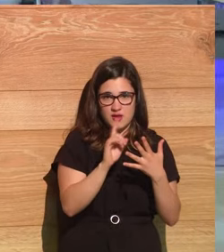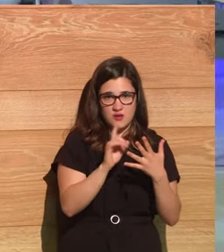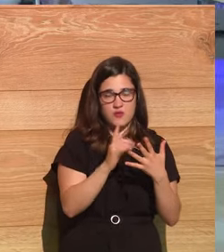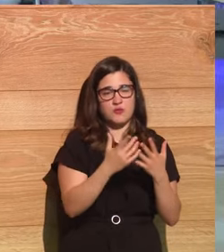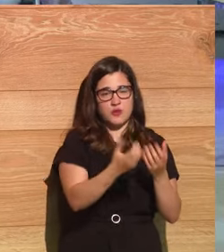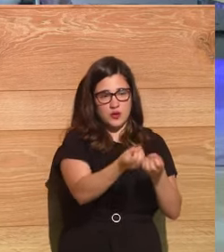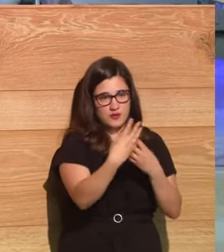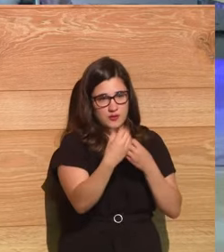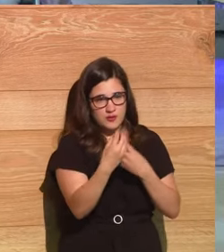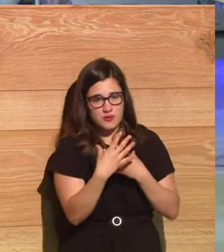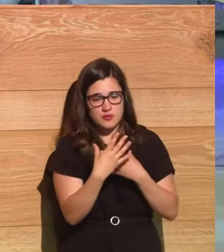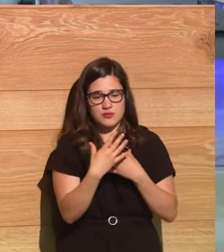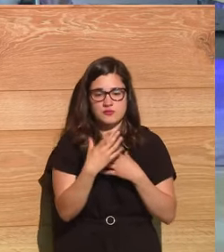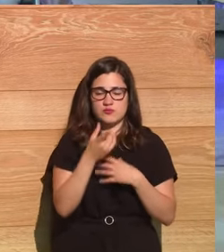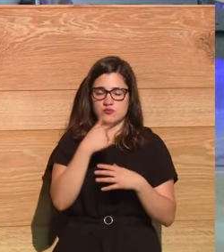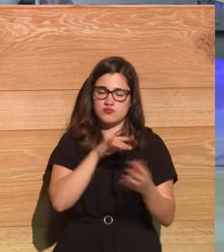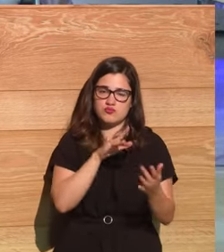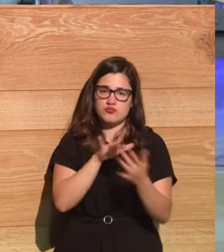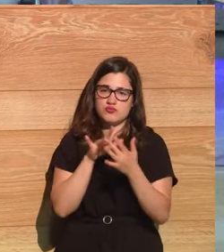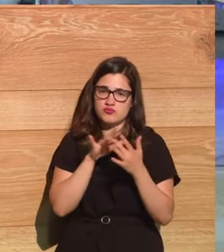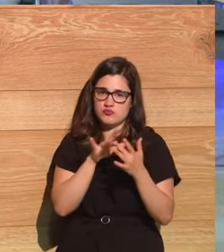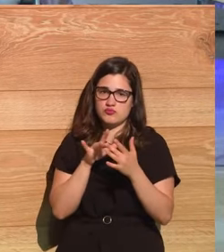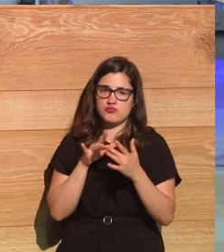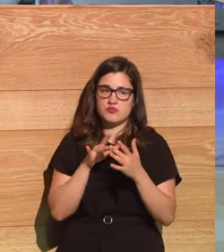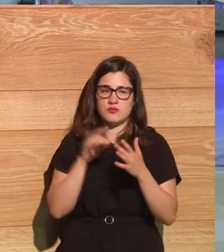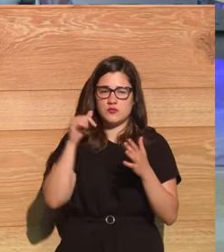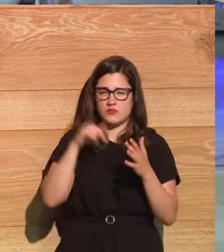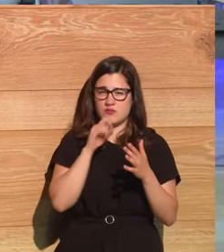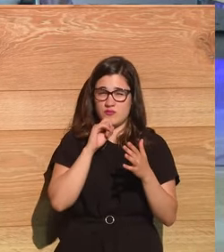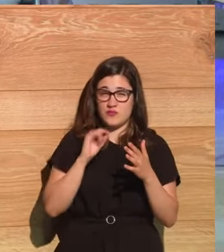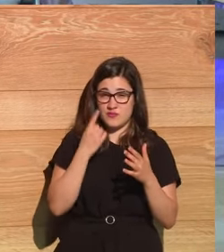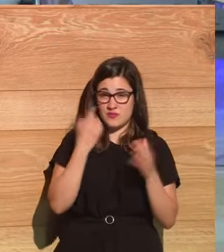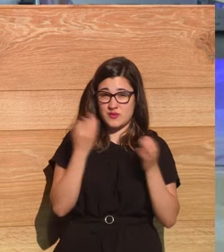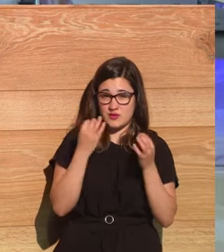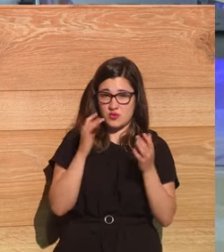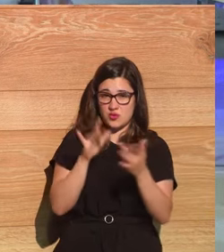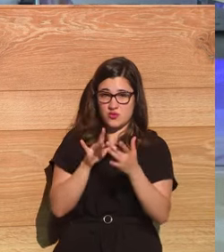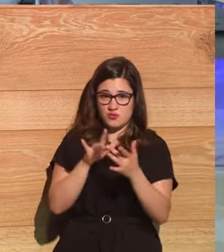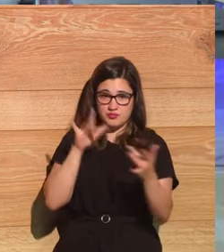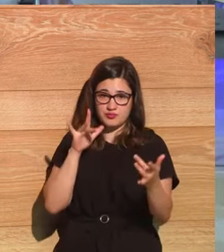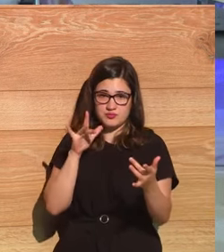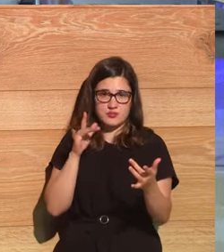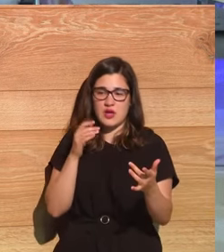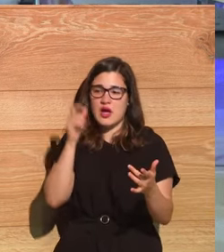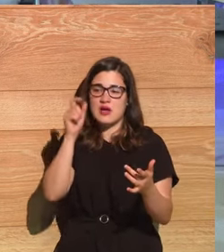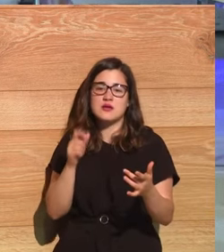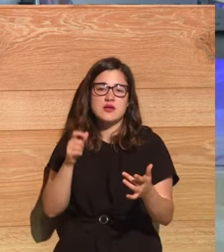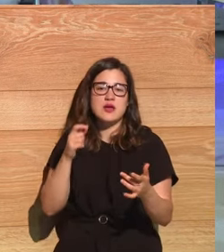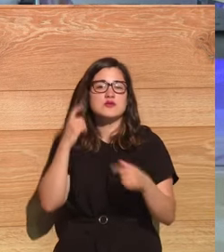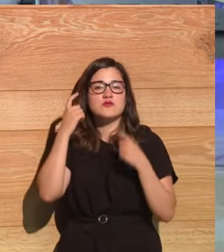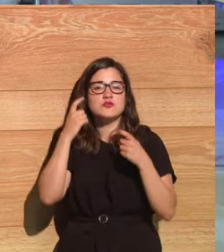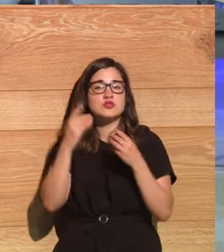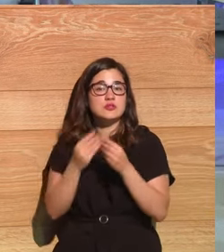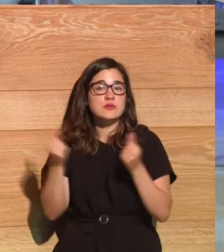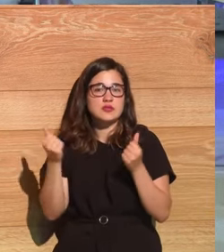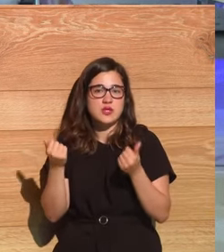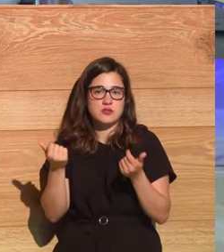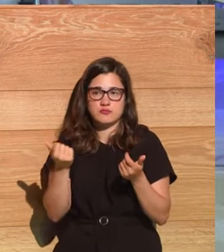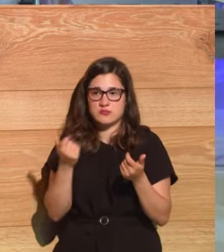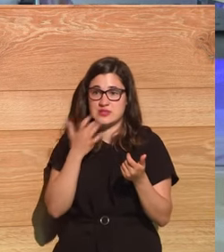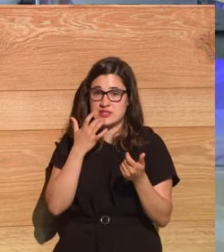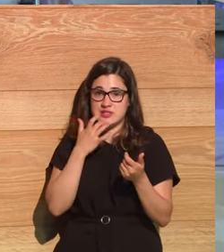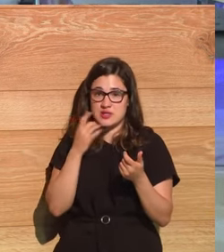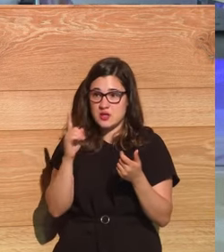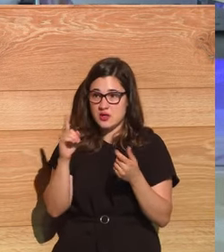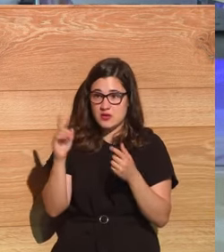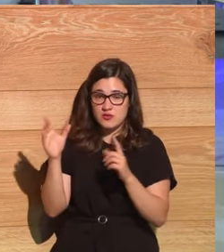alguna manera conectados, de tal manera que a día de hoy va a decir, lo más difícil es no estar conectado, que alguien intente desaparecer. Como no sepas de alguien 24 horas, ya te están llamando, preocupados,